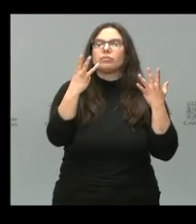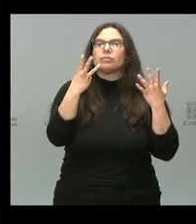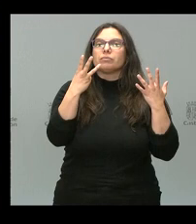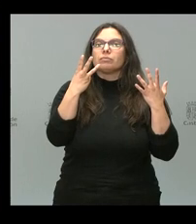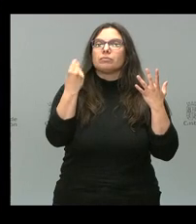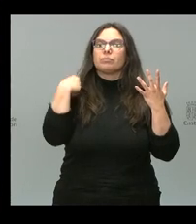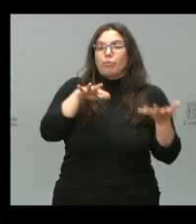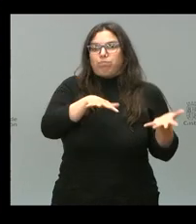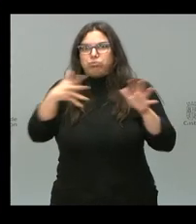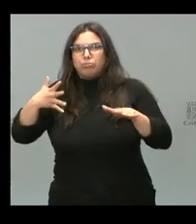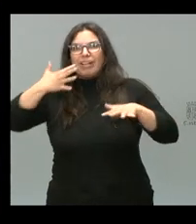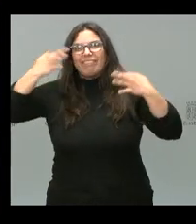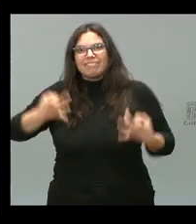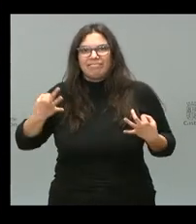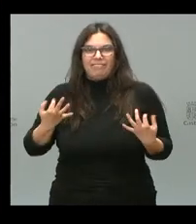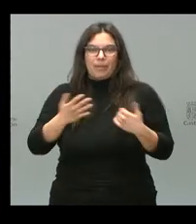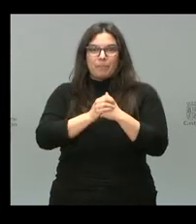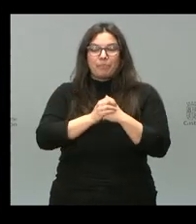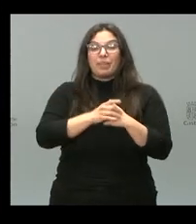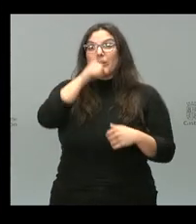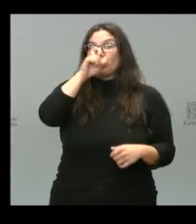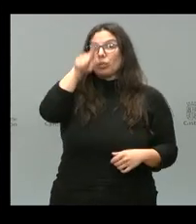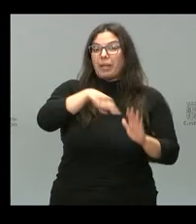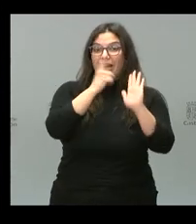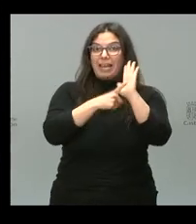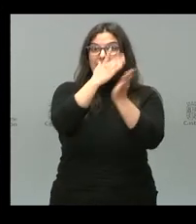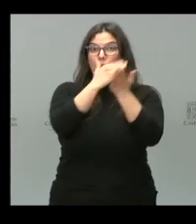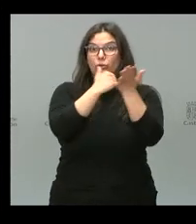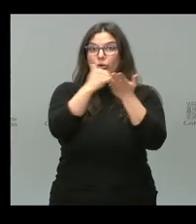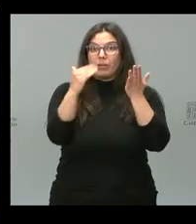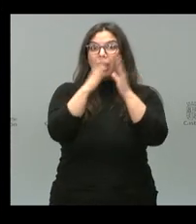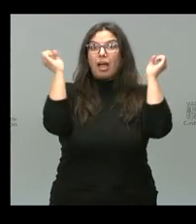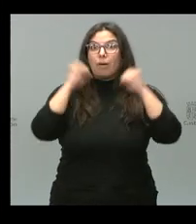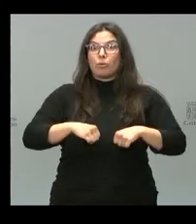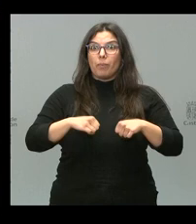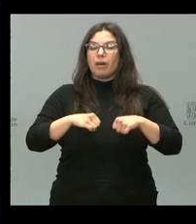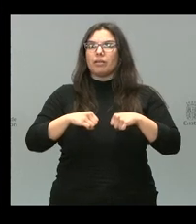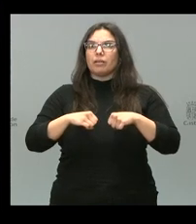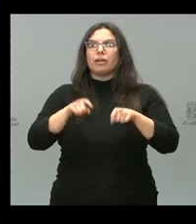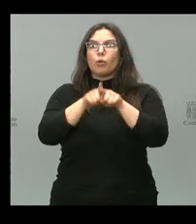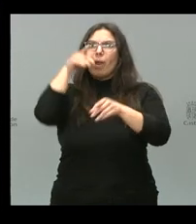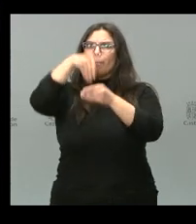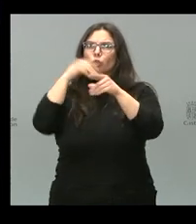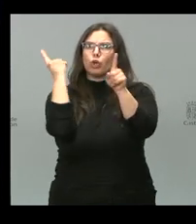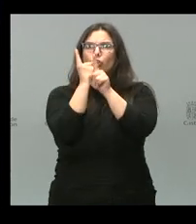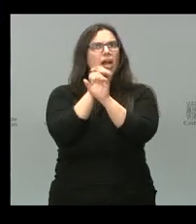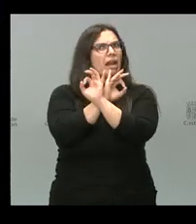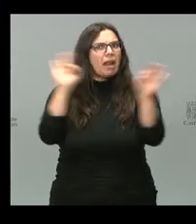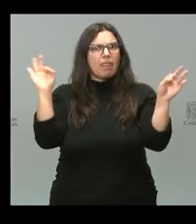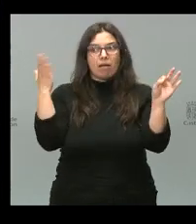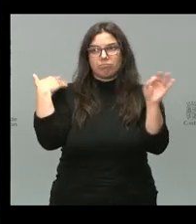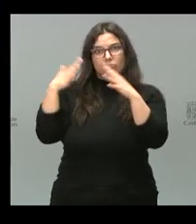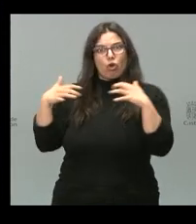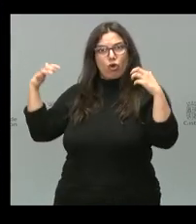vez más que nuestra nuestra ley autonómica fue aprobada en las Cortes y en un solo voto en contra una niña